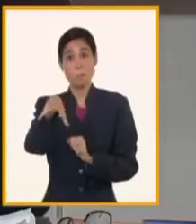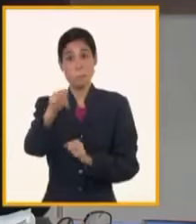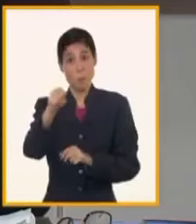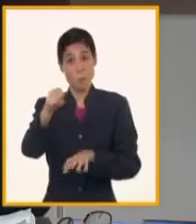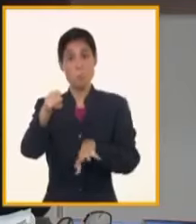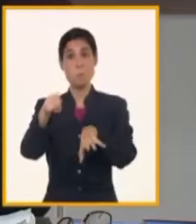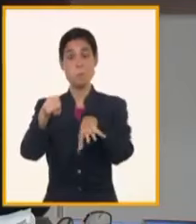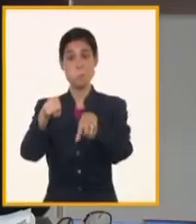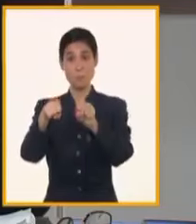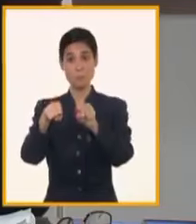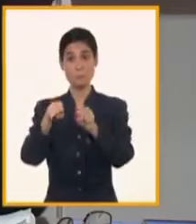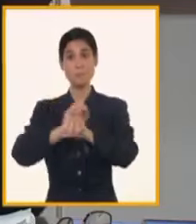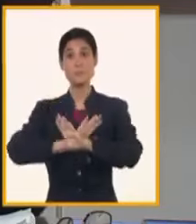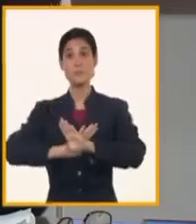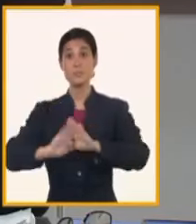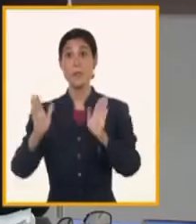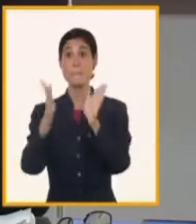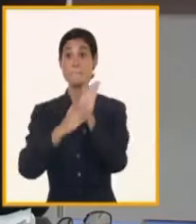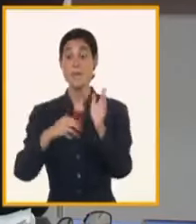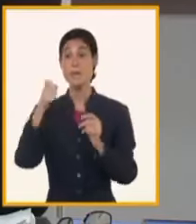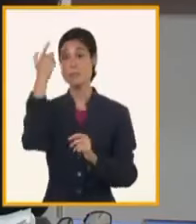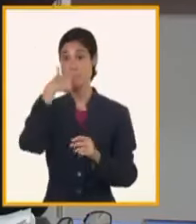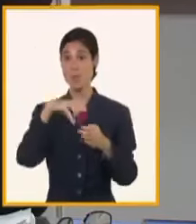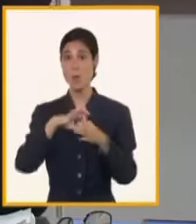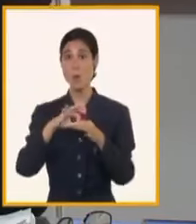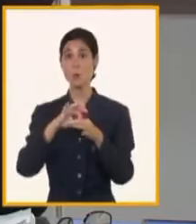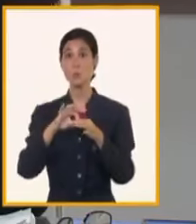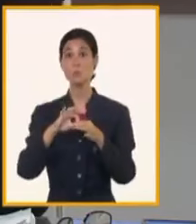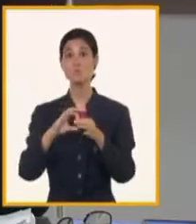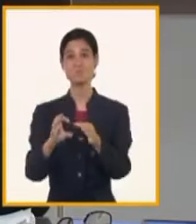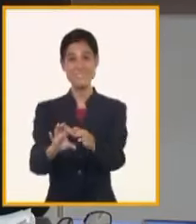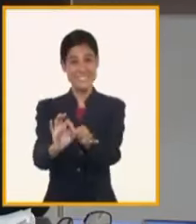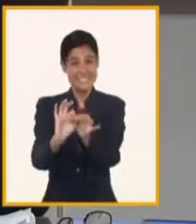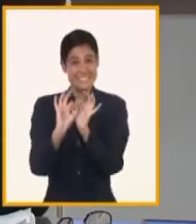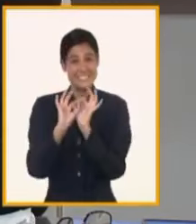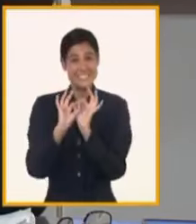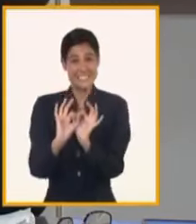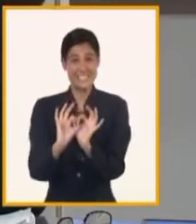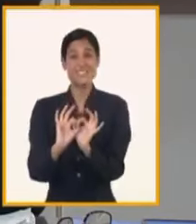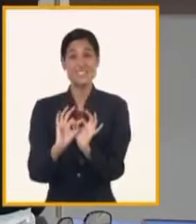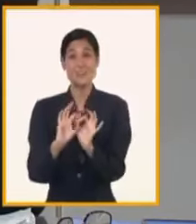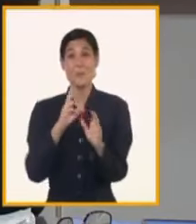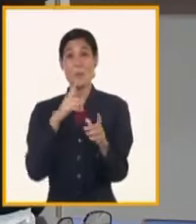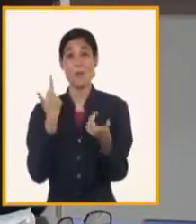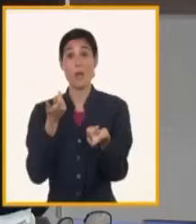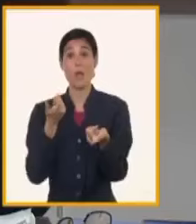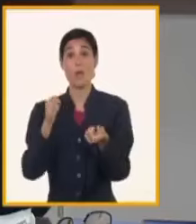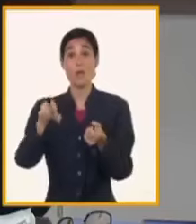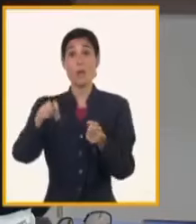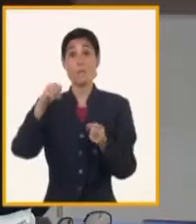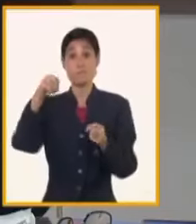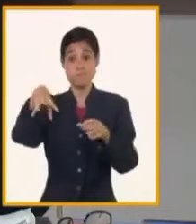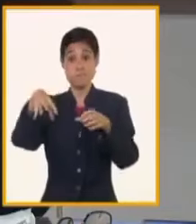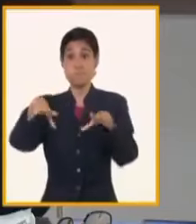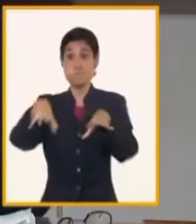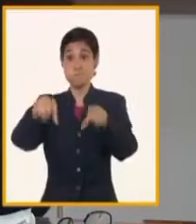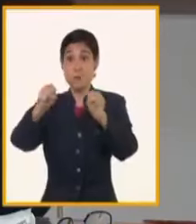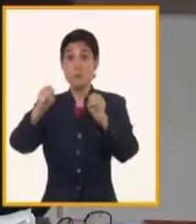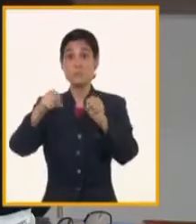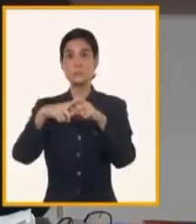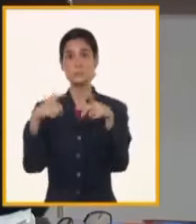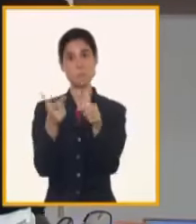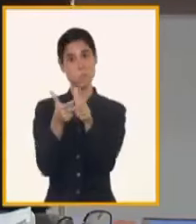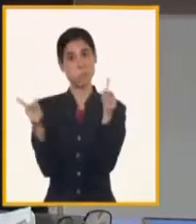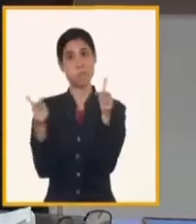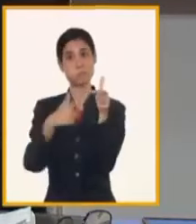agosto Sí fue extremadamente tenso los primeros días de agosto no fueron tan duros como los últimos día de agosto Qué pasó En qué